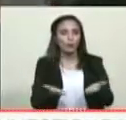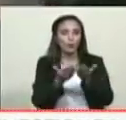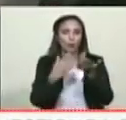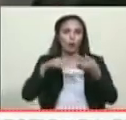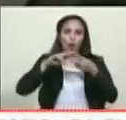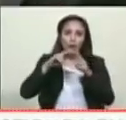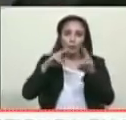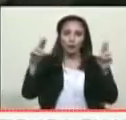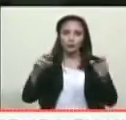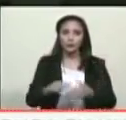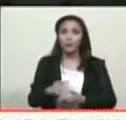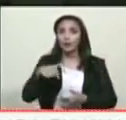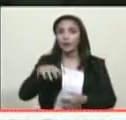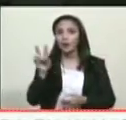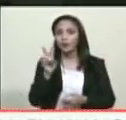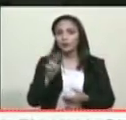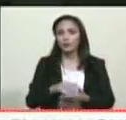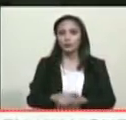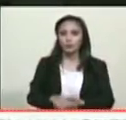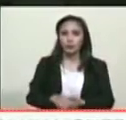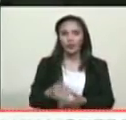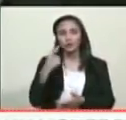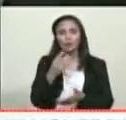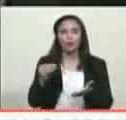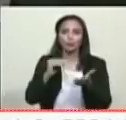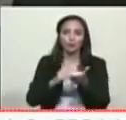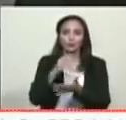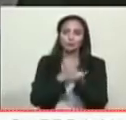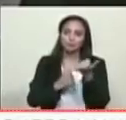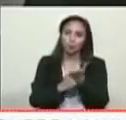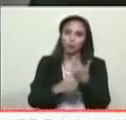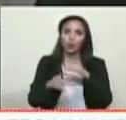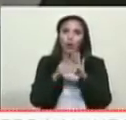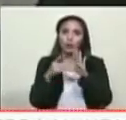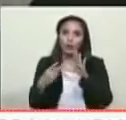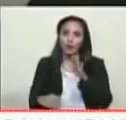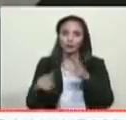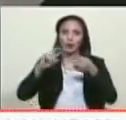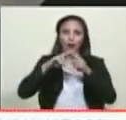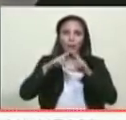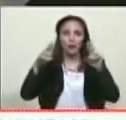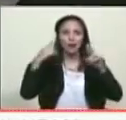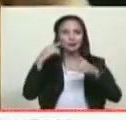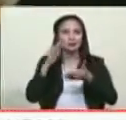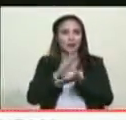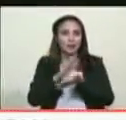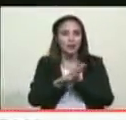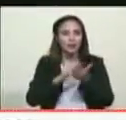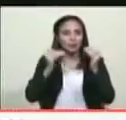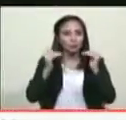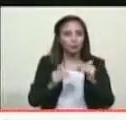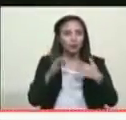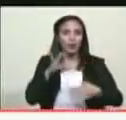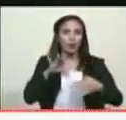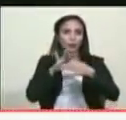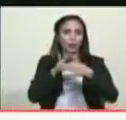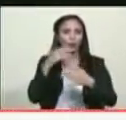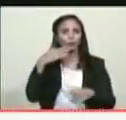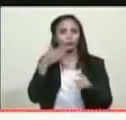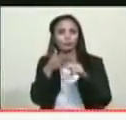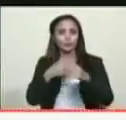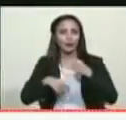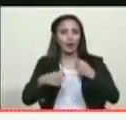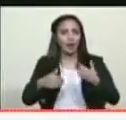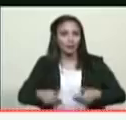que el pueblo de Venezuela reivindica el derecho a la perseverancia, a la constancia y a